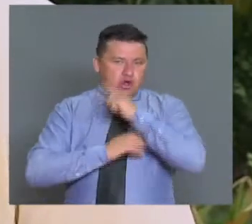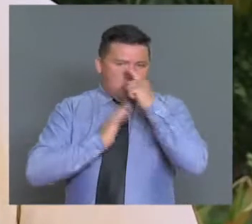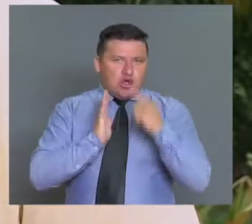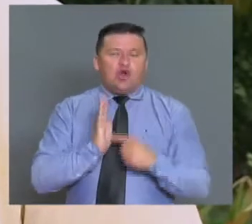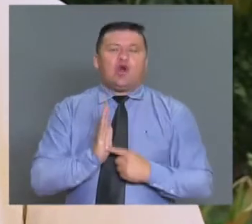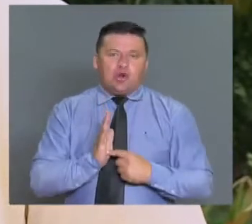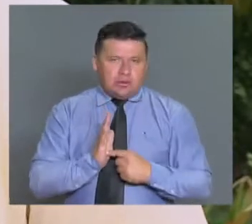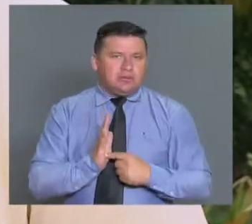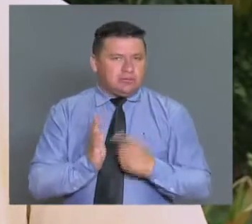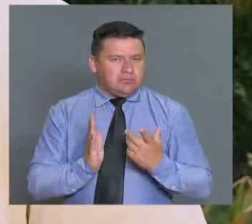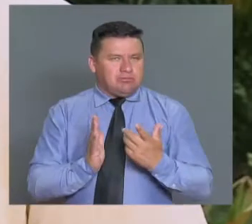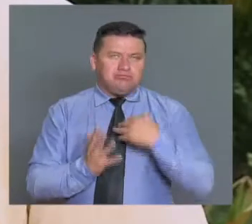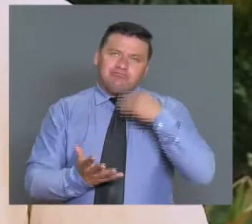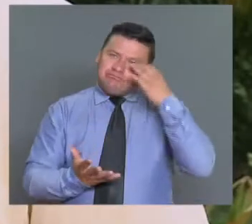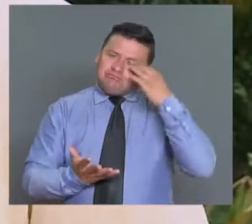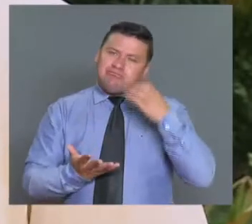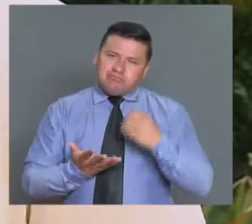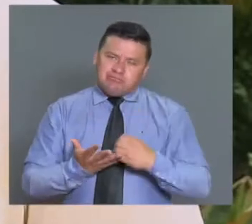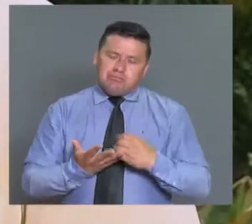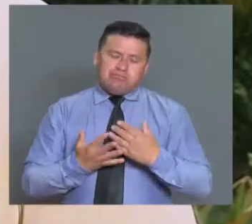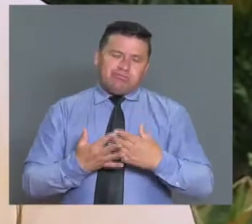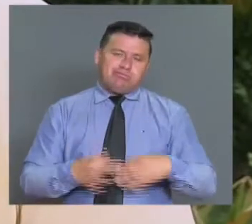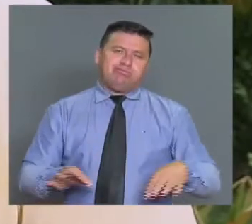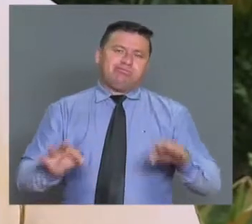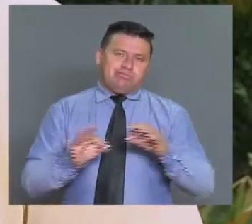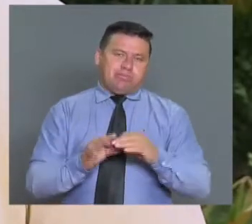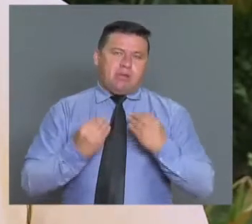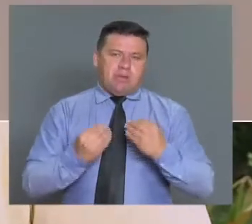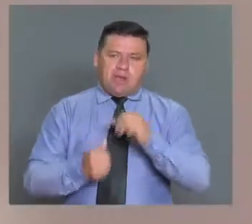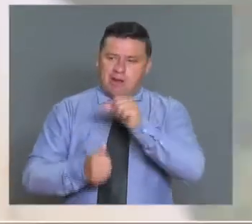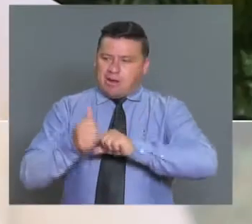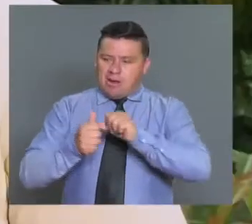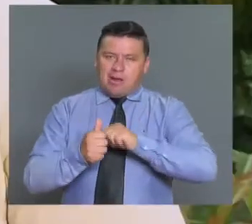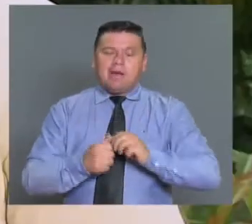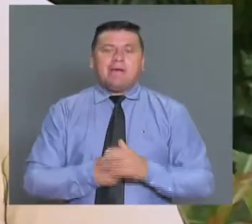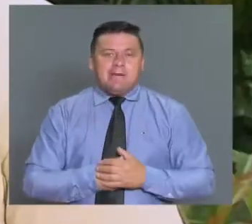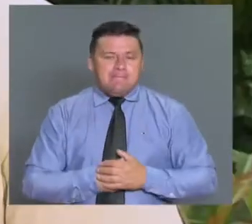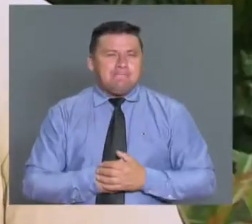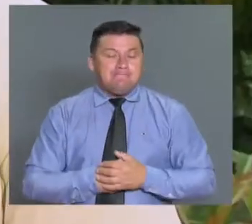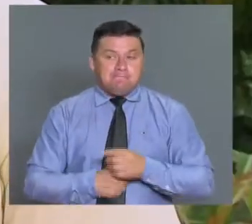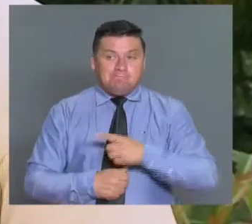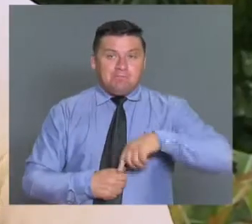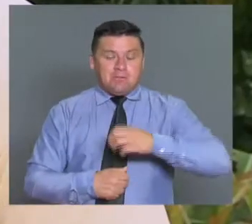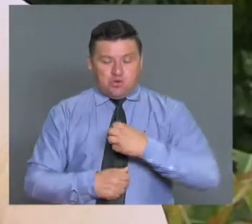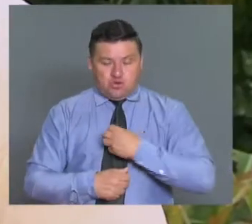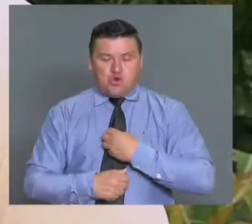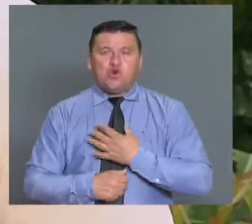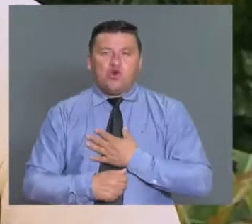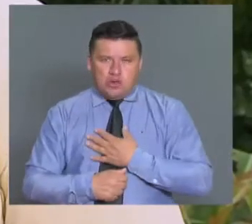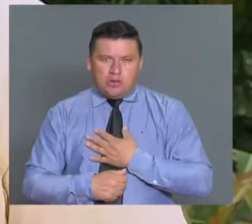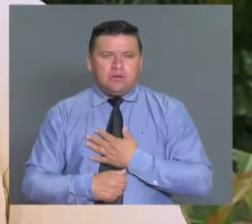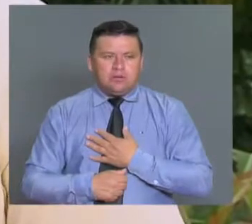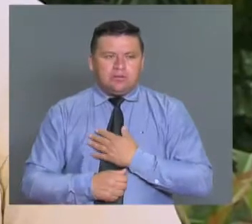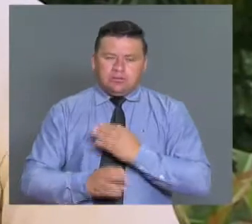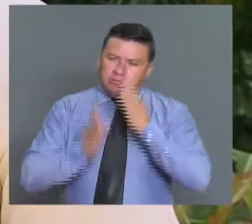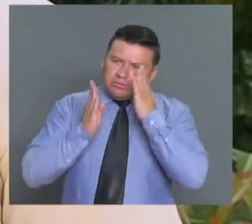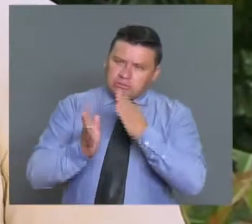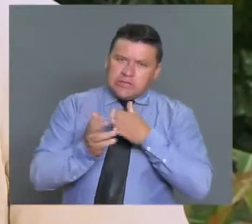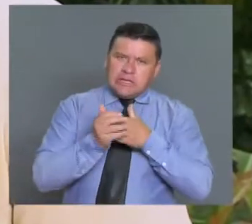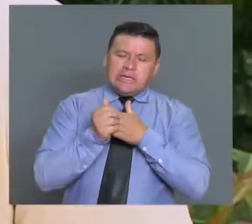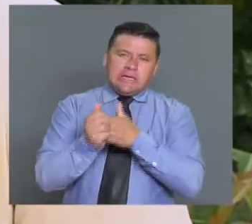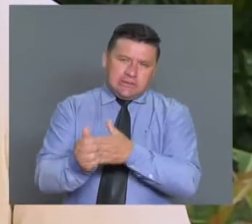y hemos pues concluido pues algo muy importante para cada uno de nosotros. Hemos tenido la oportunidad de dirigir, de